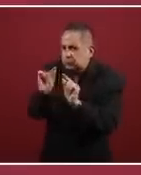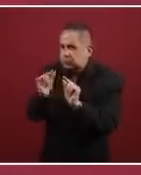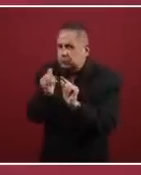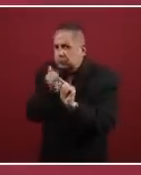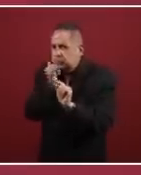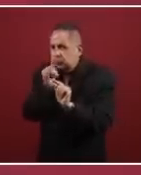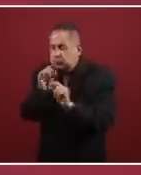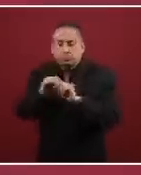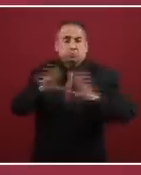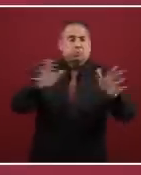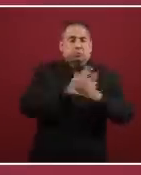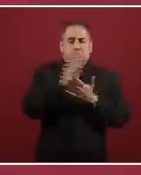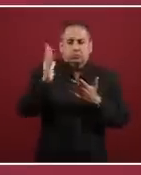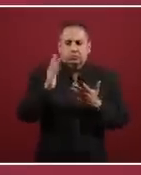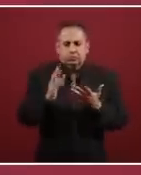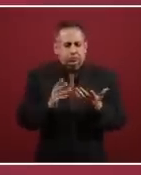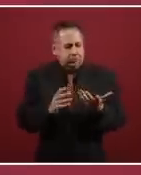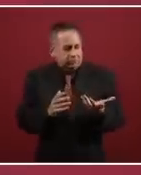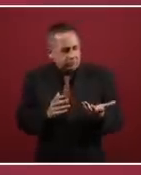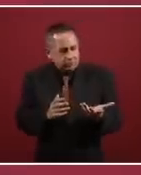en